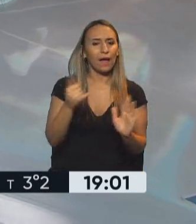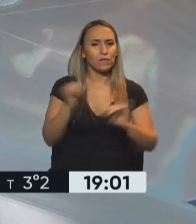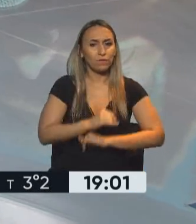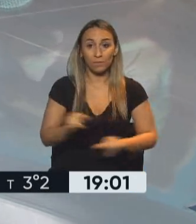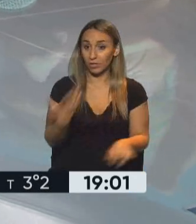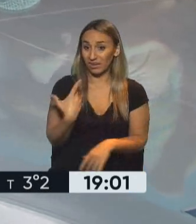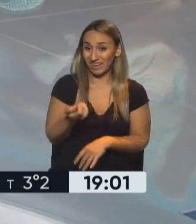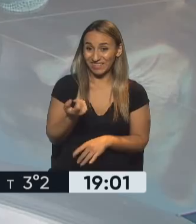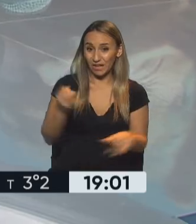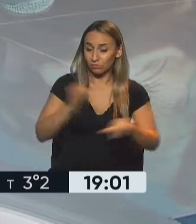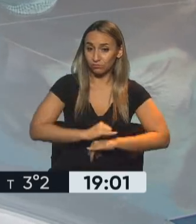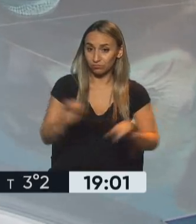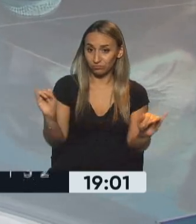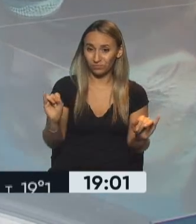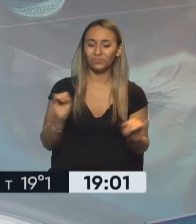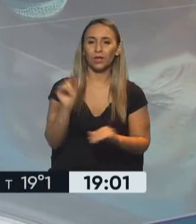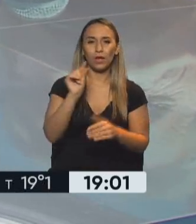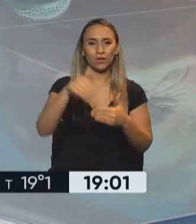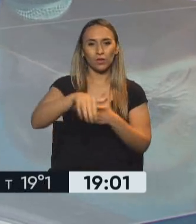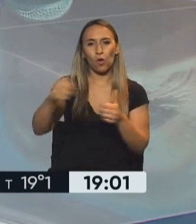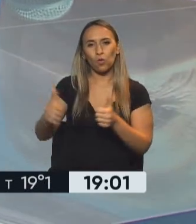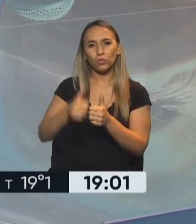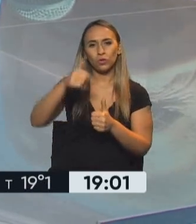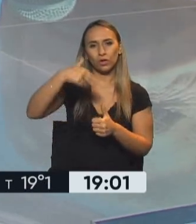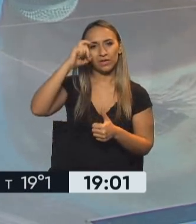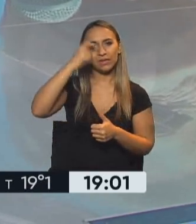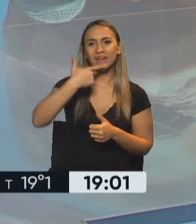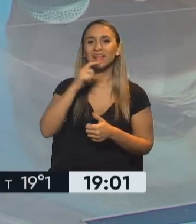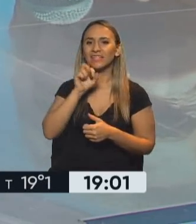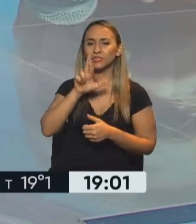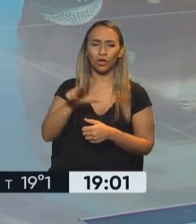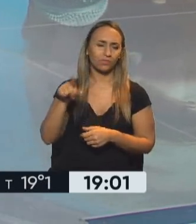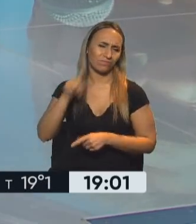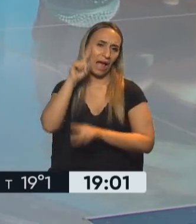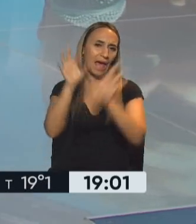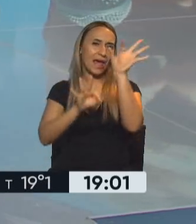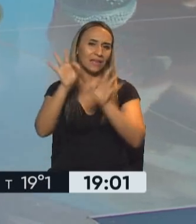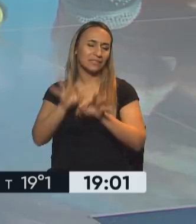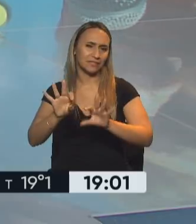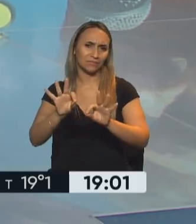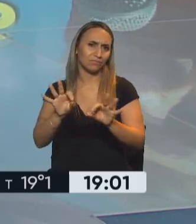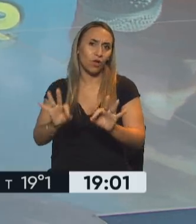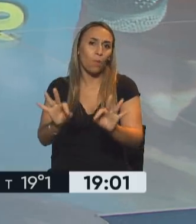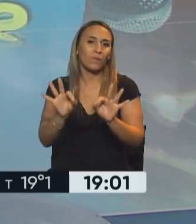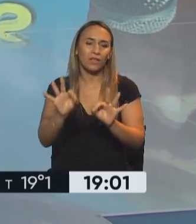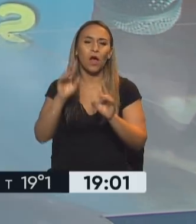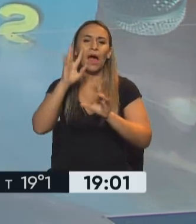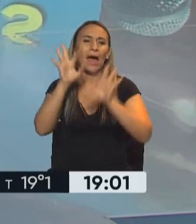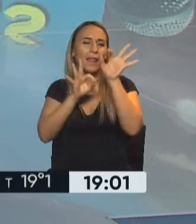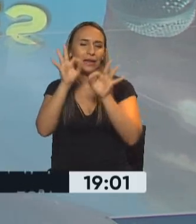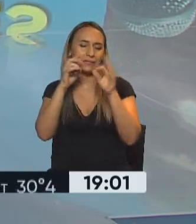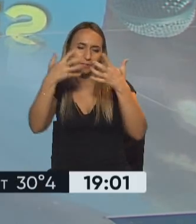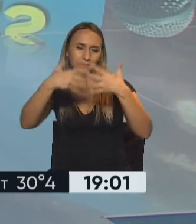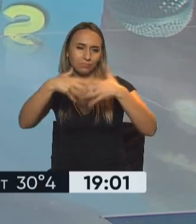último momento que ahora vamos a desplegar con Néstor Espósito. Lo va a hacer él desde el mejor análisis, el análisis más exhaustivo, más riguroso,